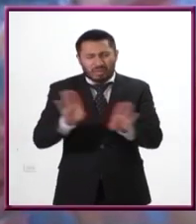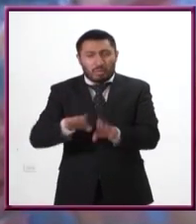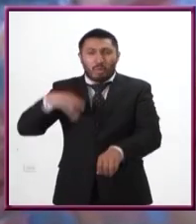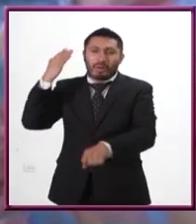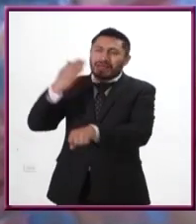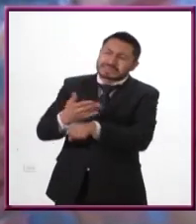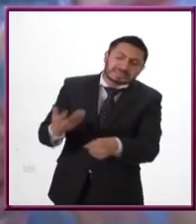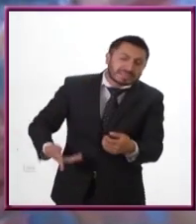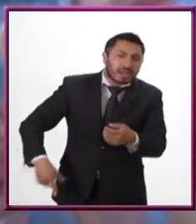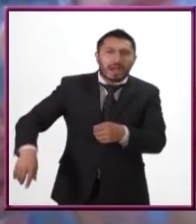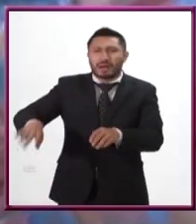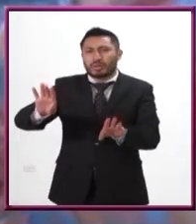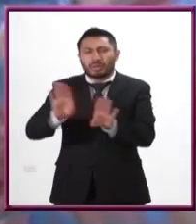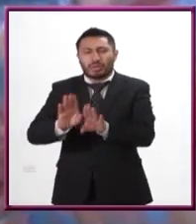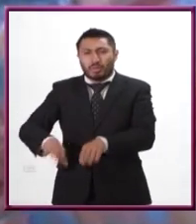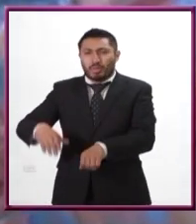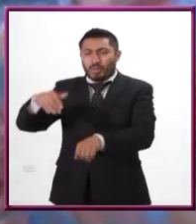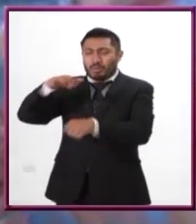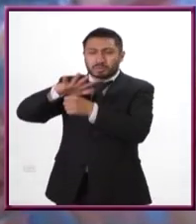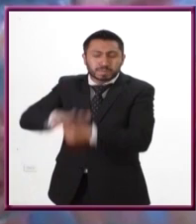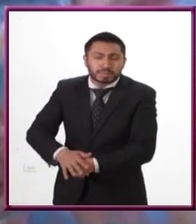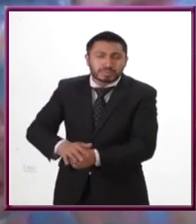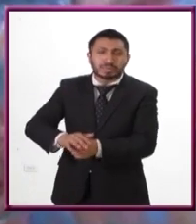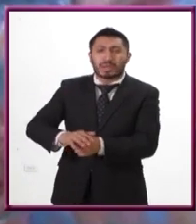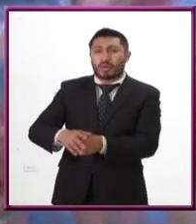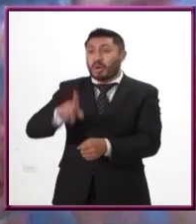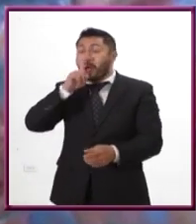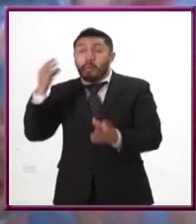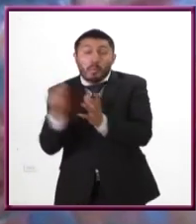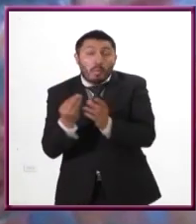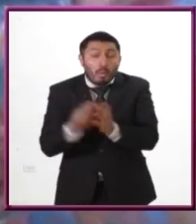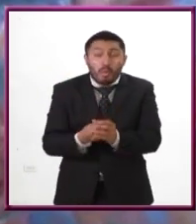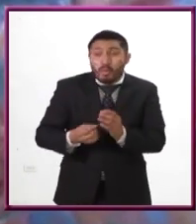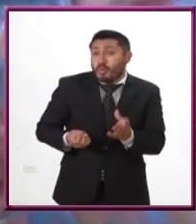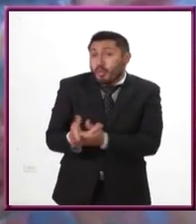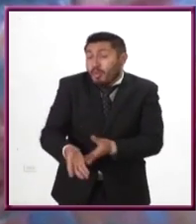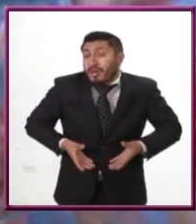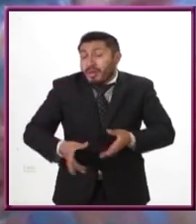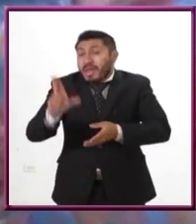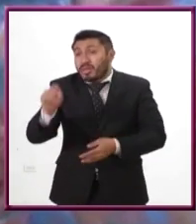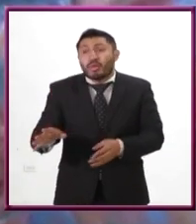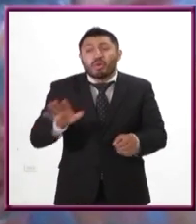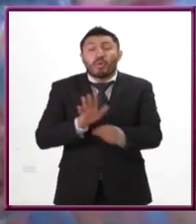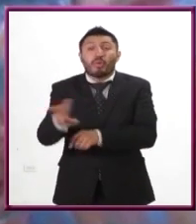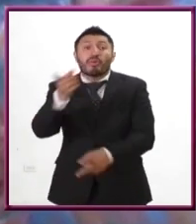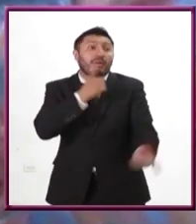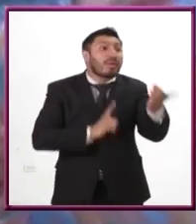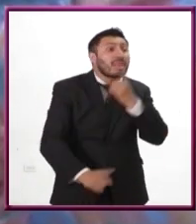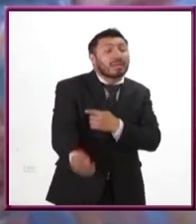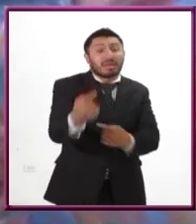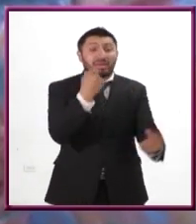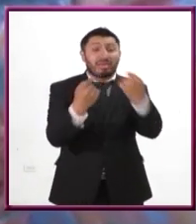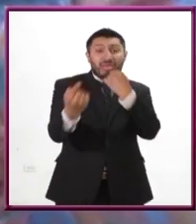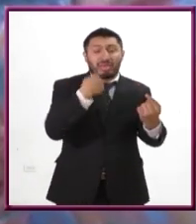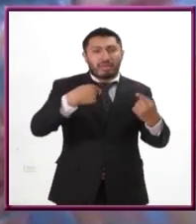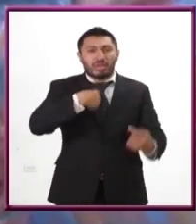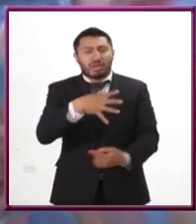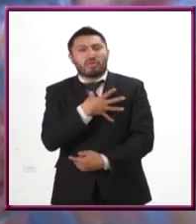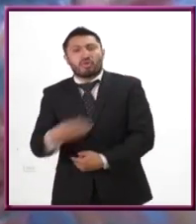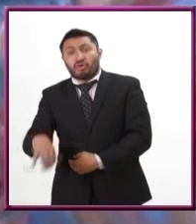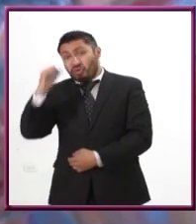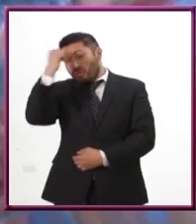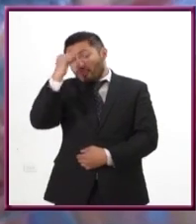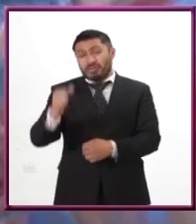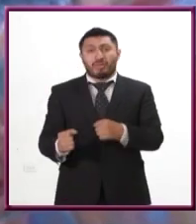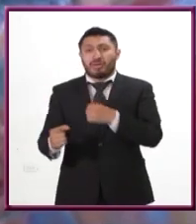Se ha estigmatizado tanto también debido al juicio social y al qué van a decir si tengo un hijo con, y nos ha, las